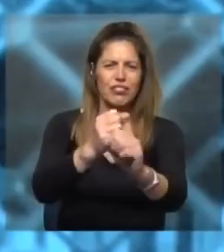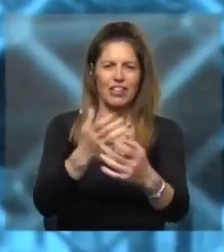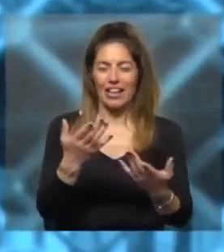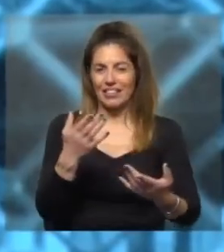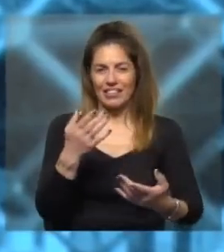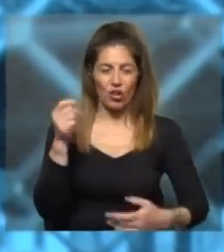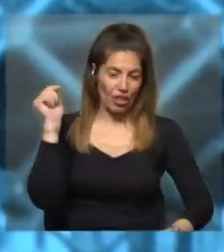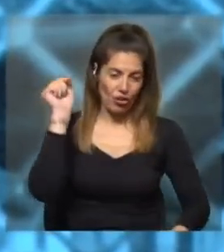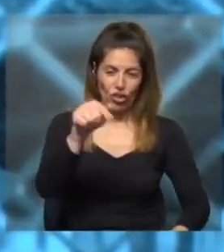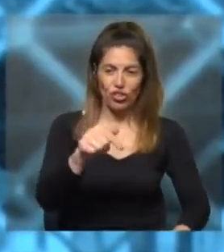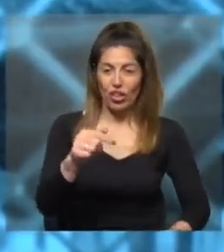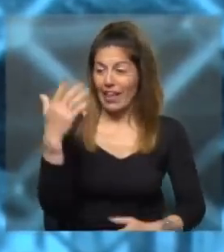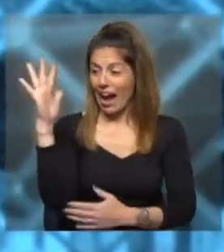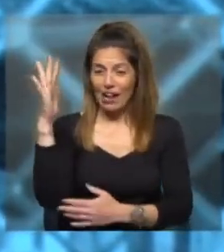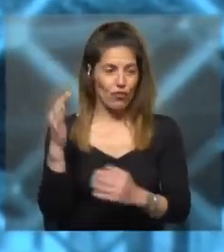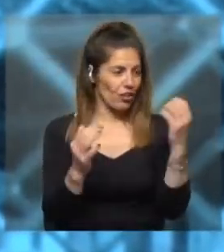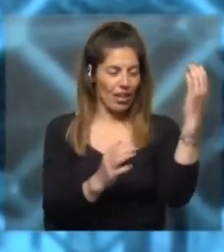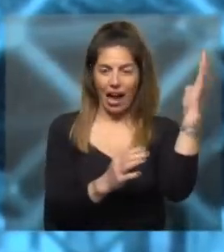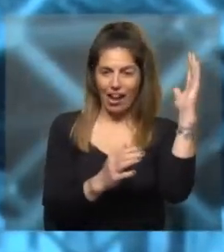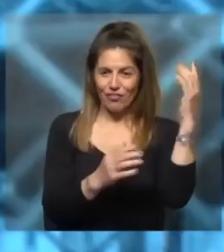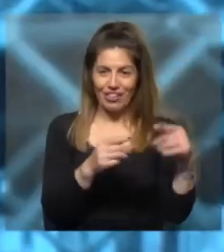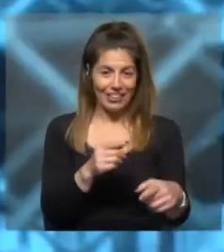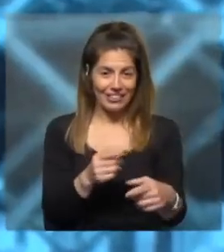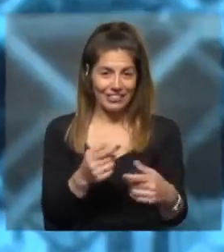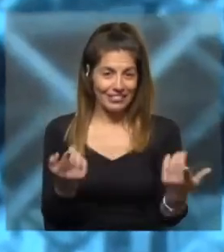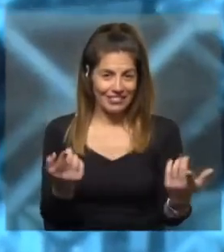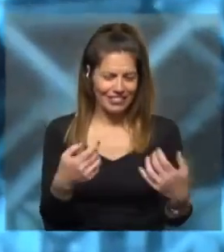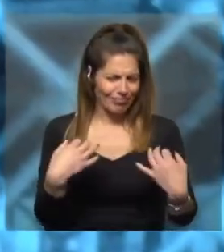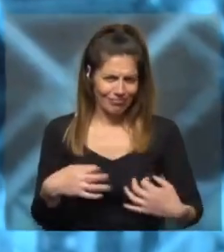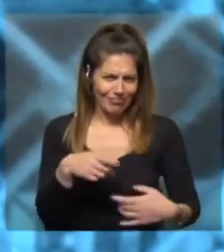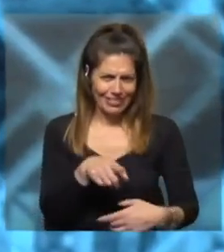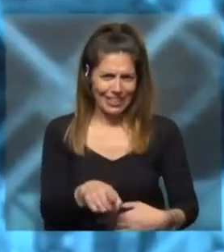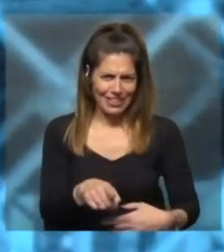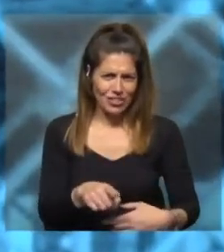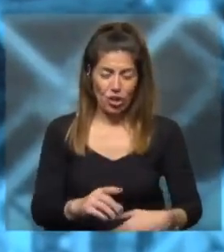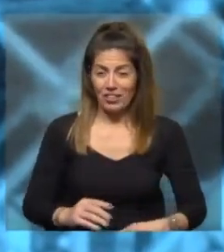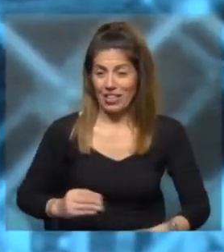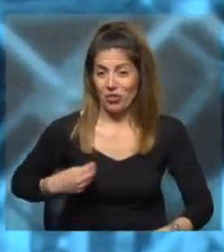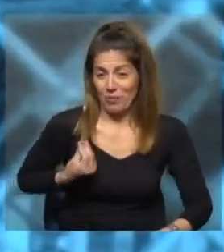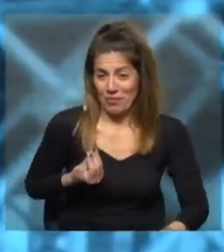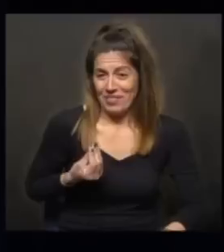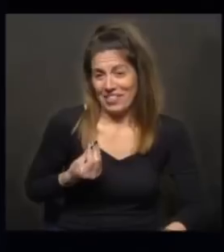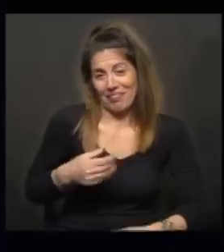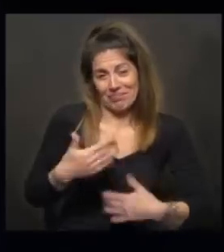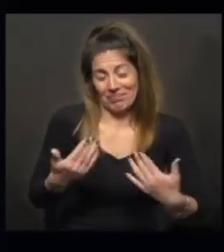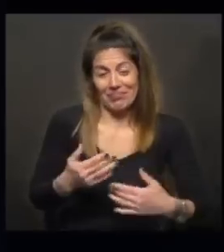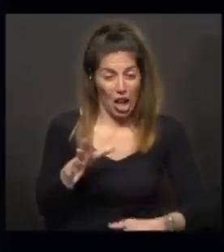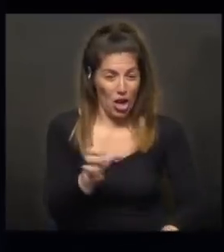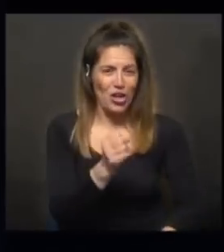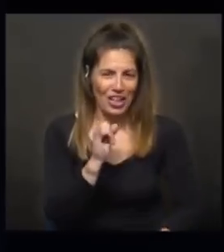contra el otro árbol a vista era el que sobrevivía lo